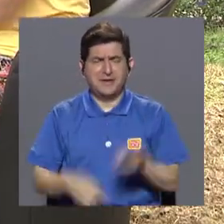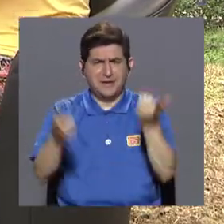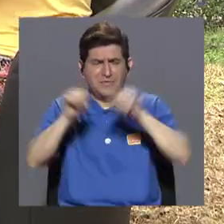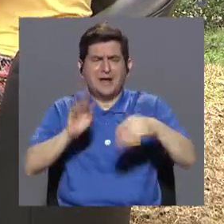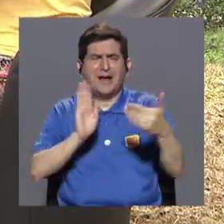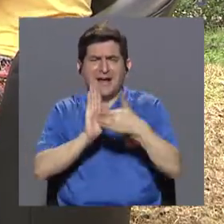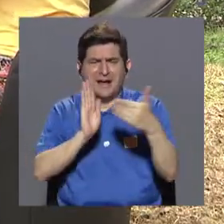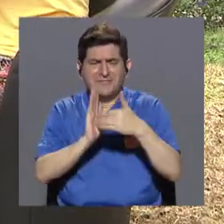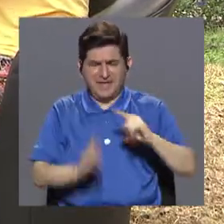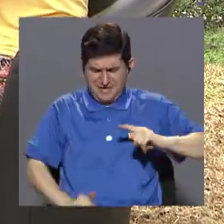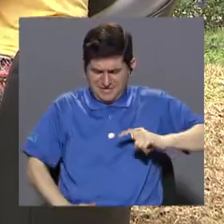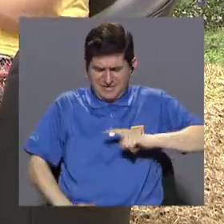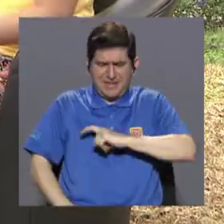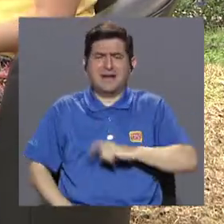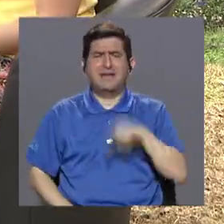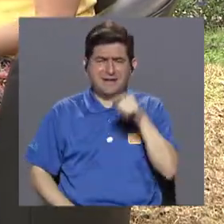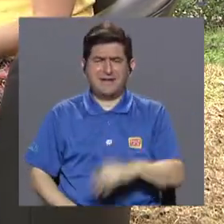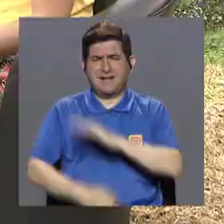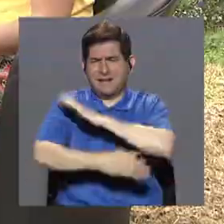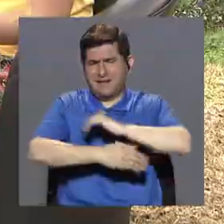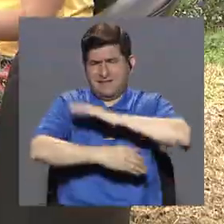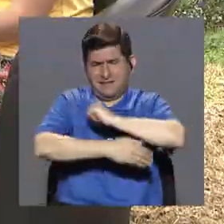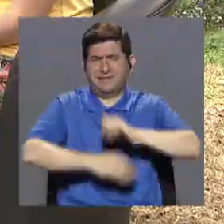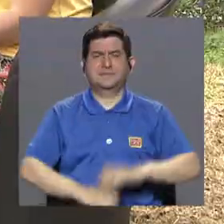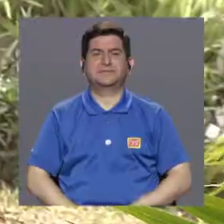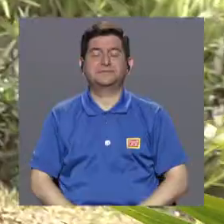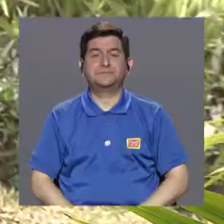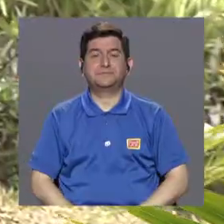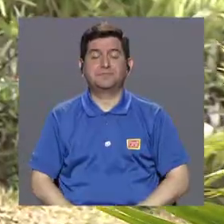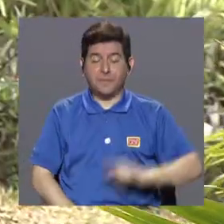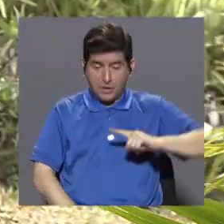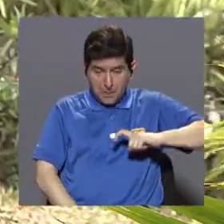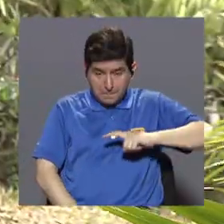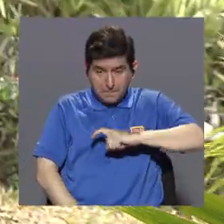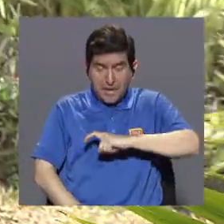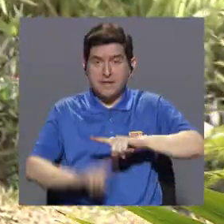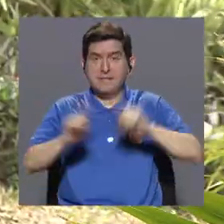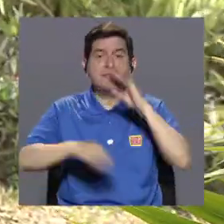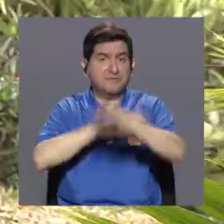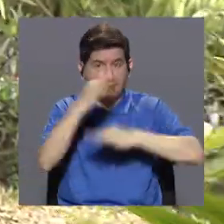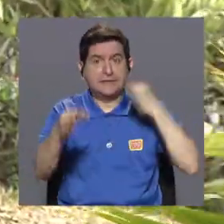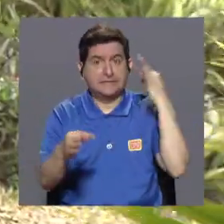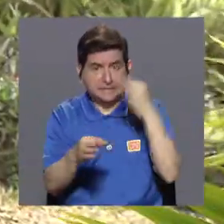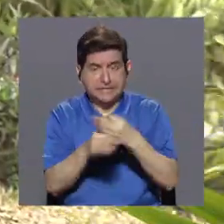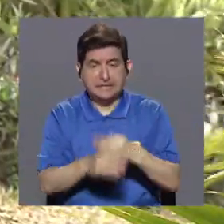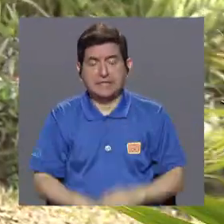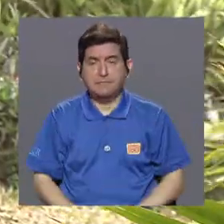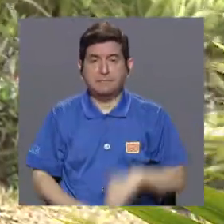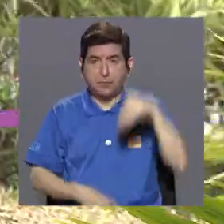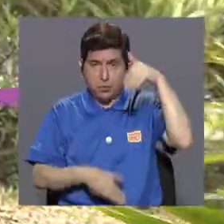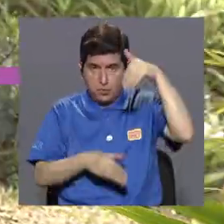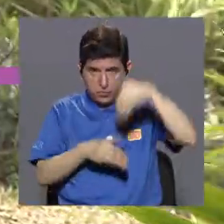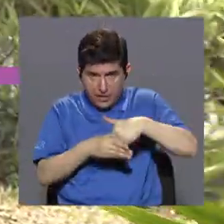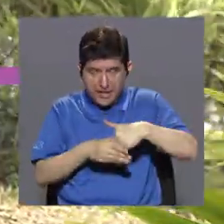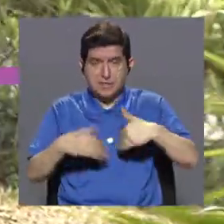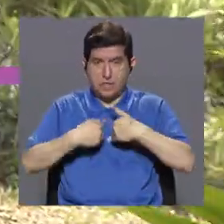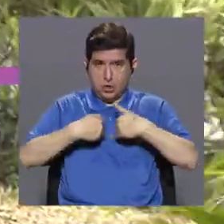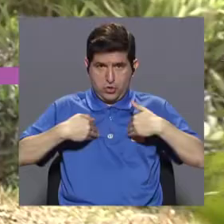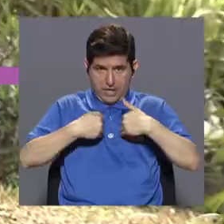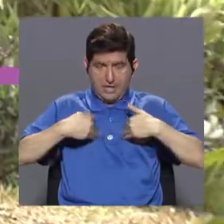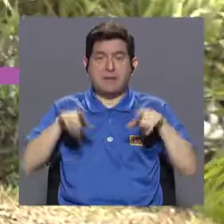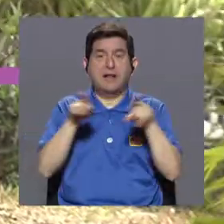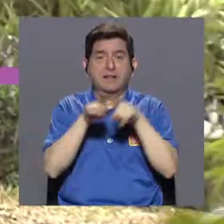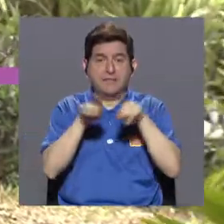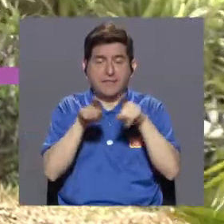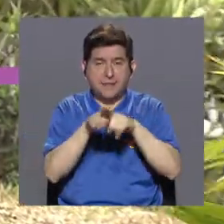de cómo afectan los parásitos a las mascotas. Bueno, los parásitos hay diferentes tipos. Están dentro de los animales